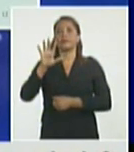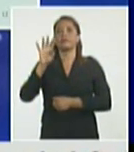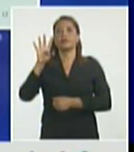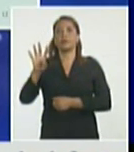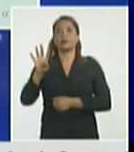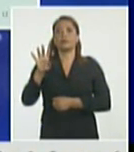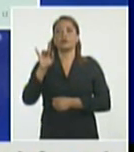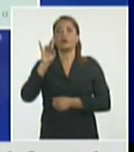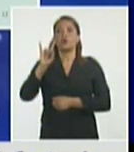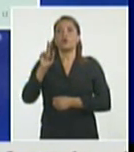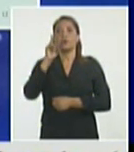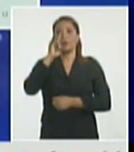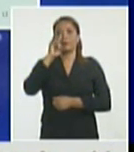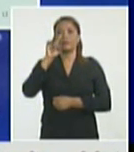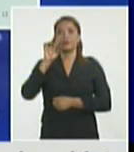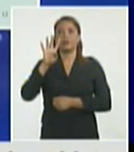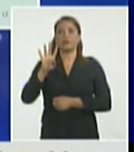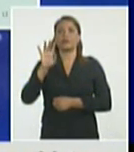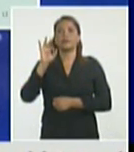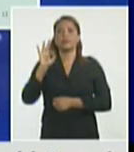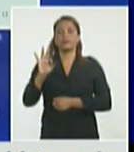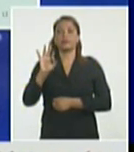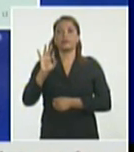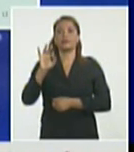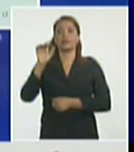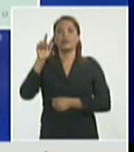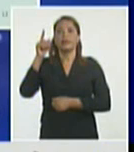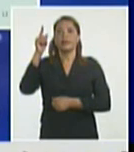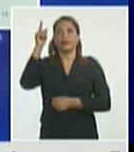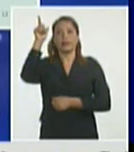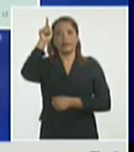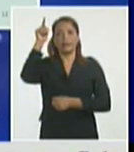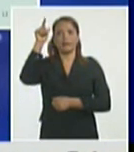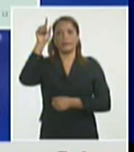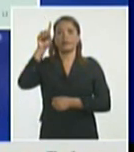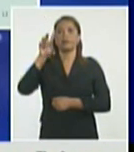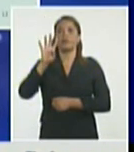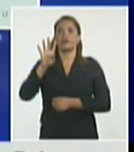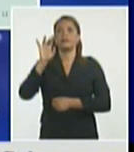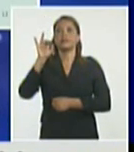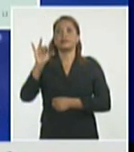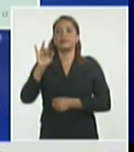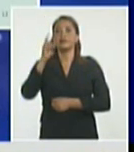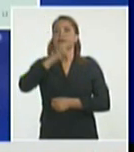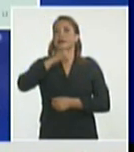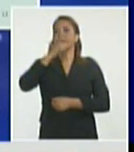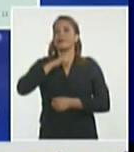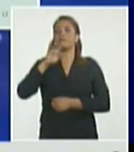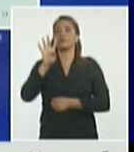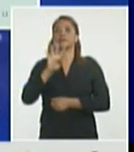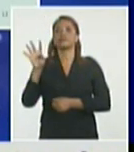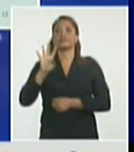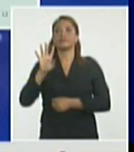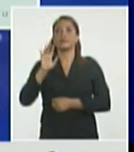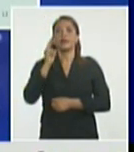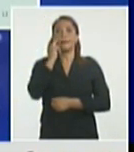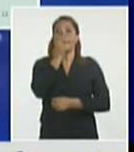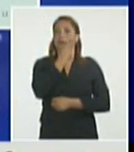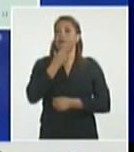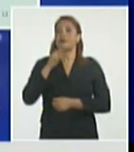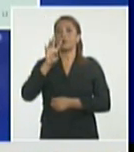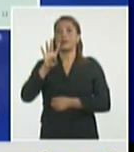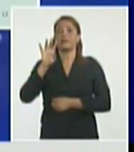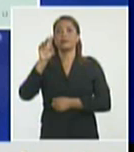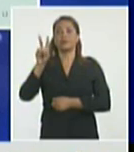54, Unión de Reyes 48, Calimete 47, Los Arabos 44, Martí